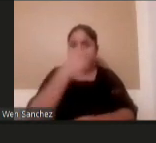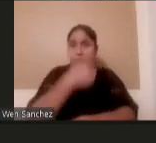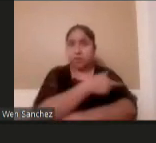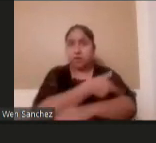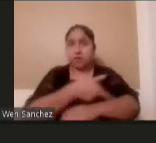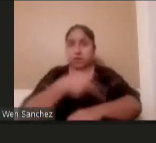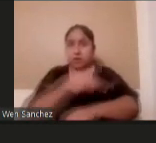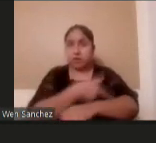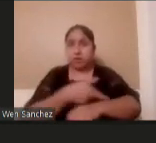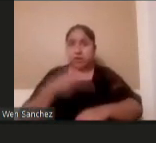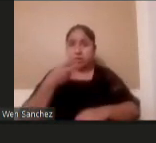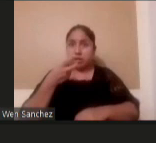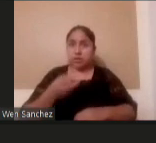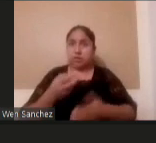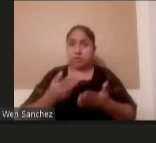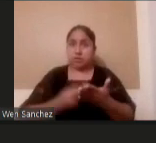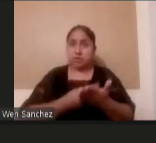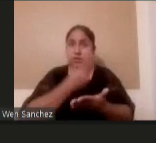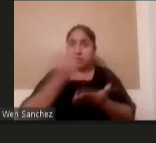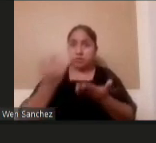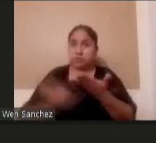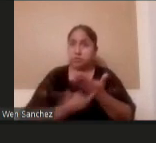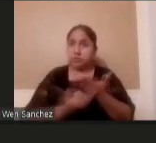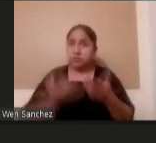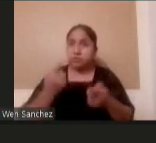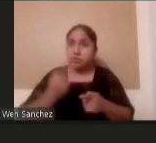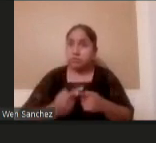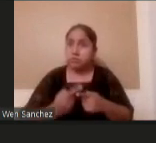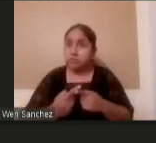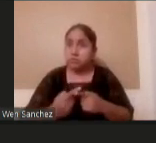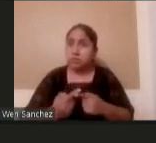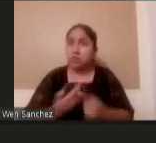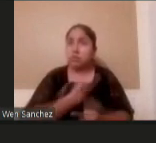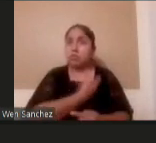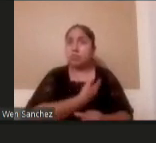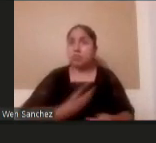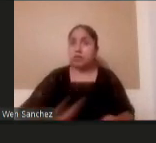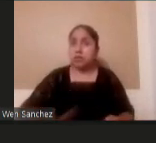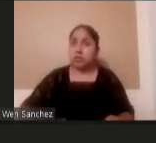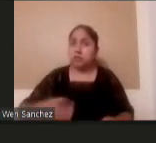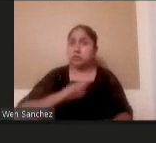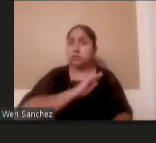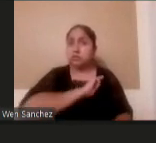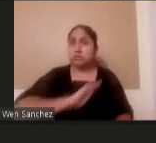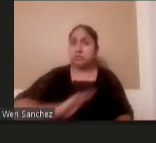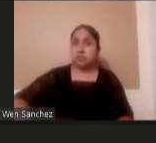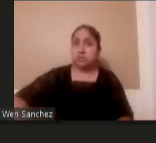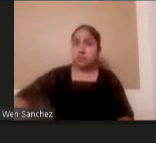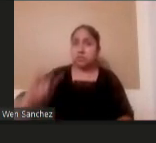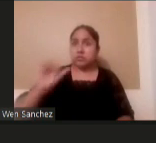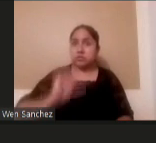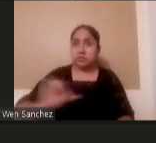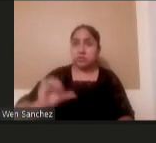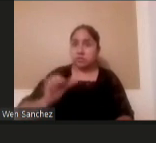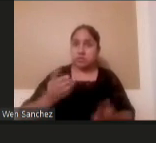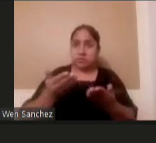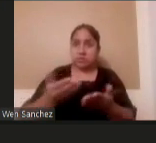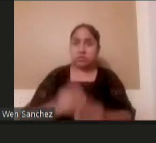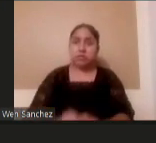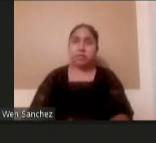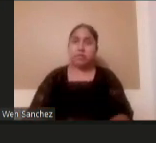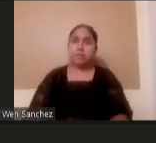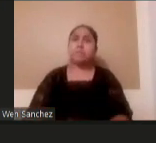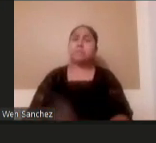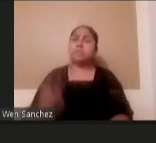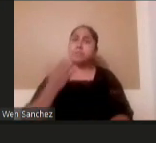señor presidente municipal. Es cuanto. Gracias, secretario. Permítanme solamente agregar algunas